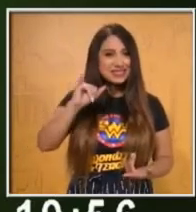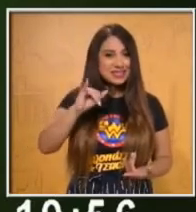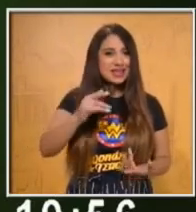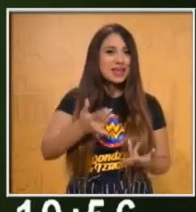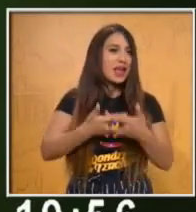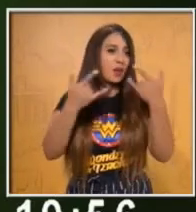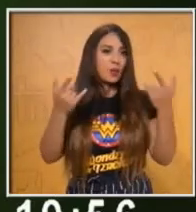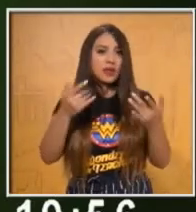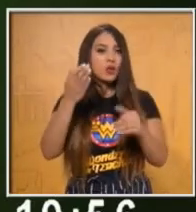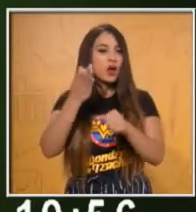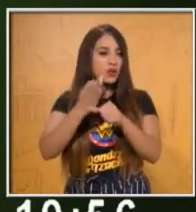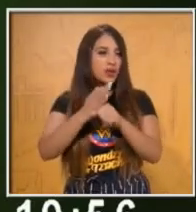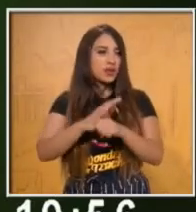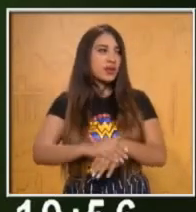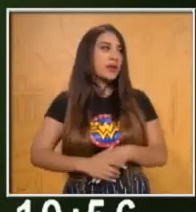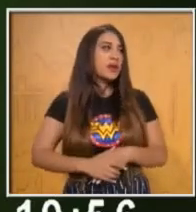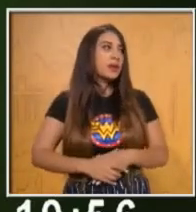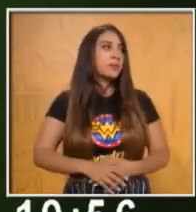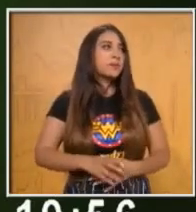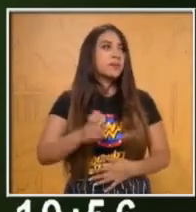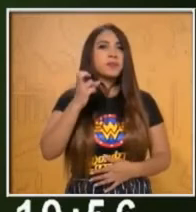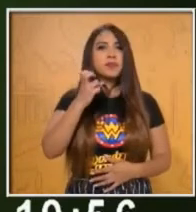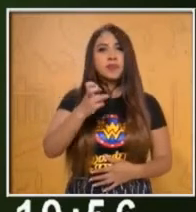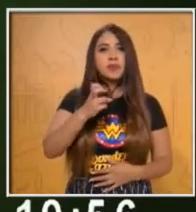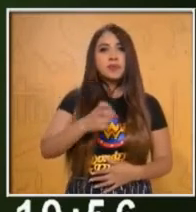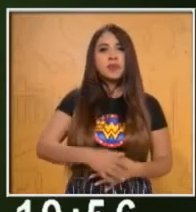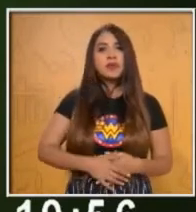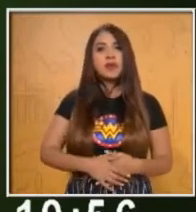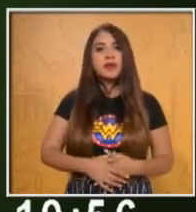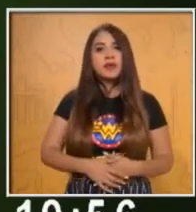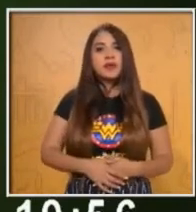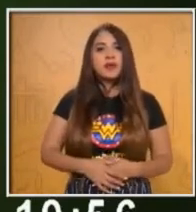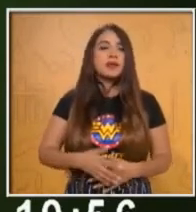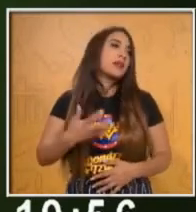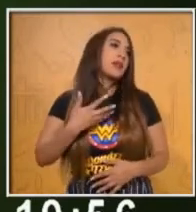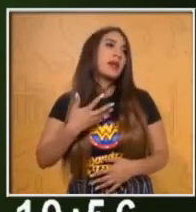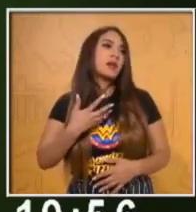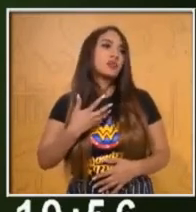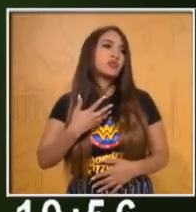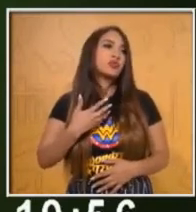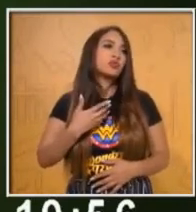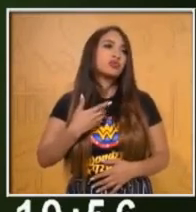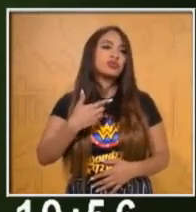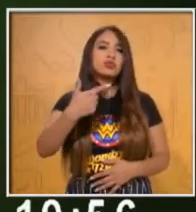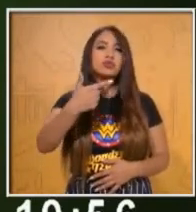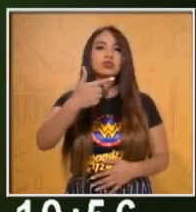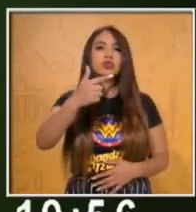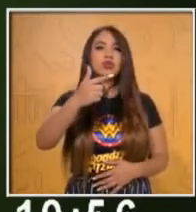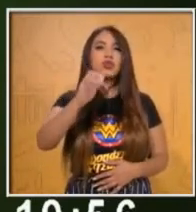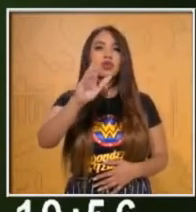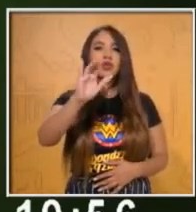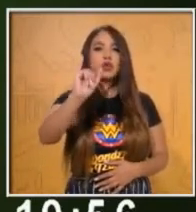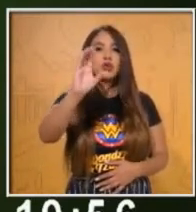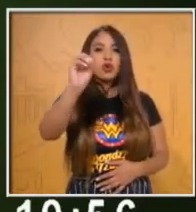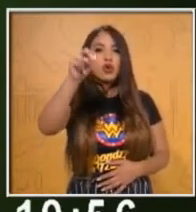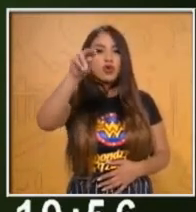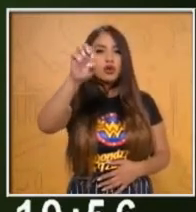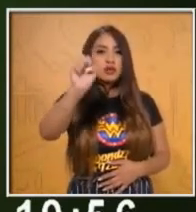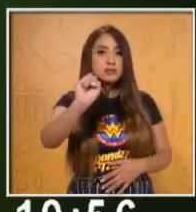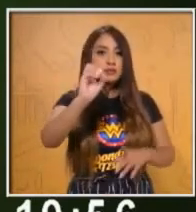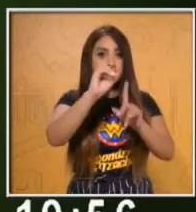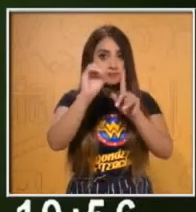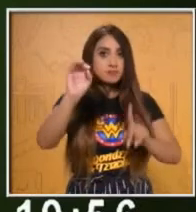que te acabo de leer. Los diálogos de los personajes, ¿están señalados con guiones? Sí, ¿En maestra. la obra de teatro?